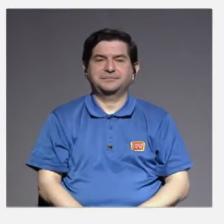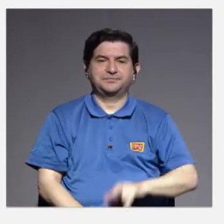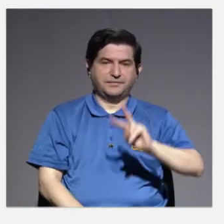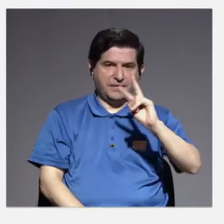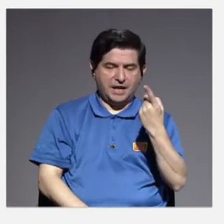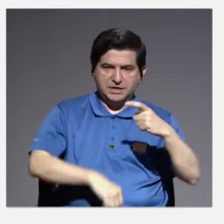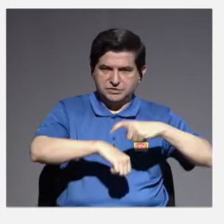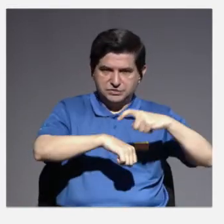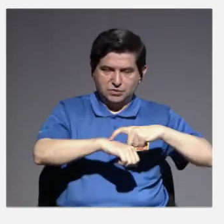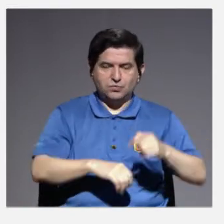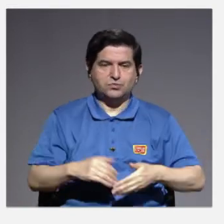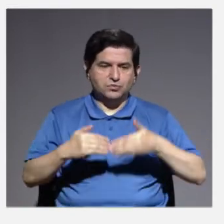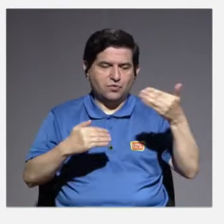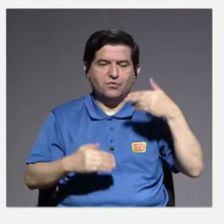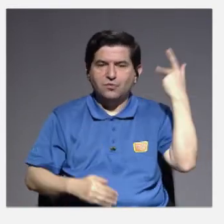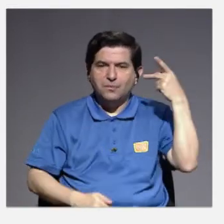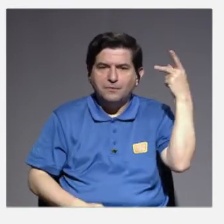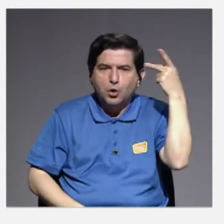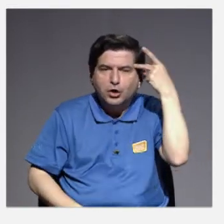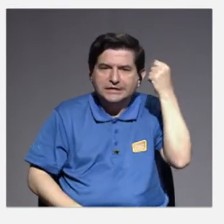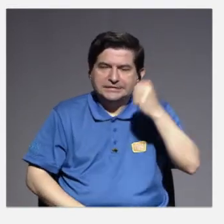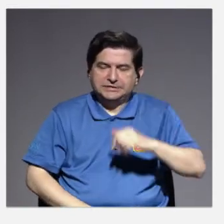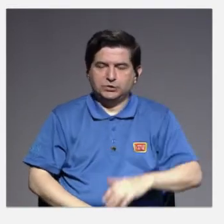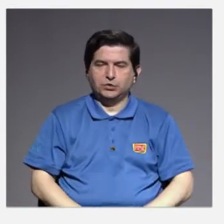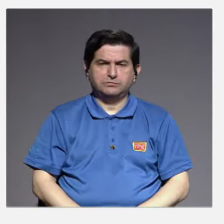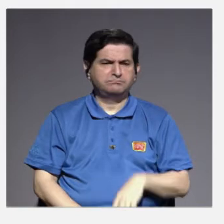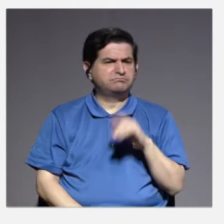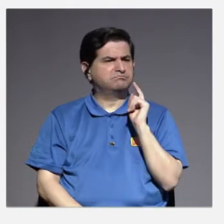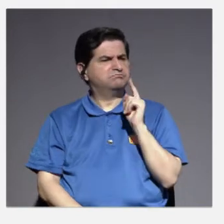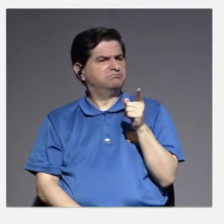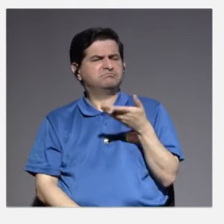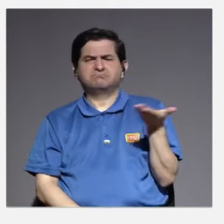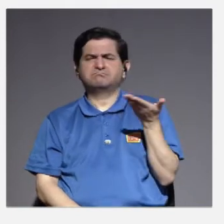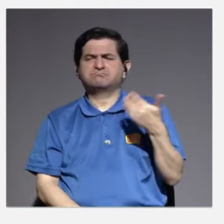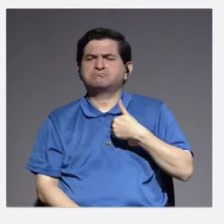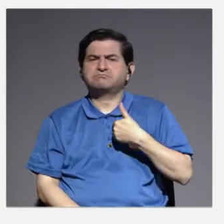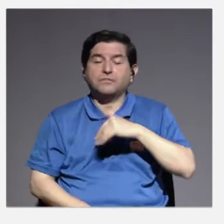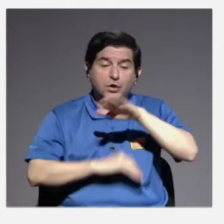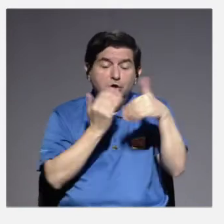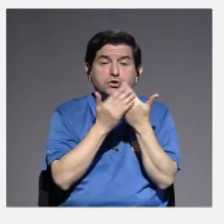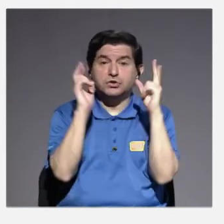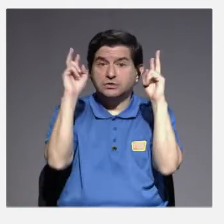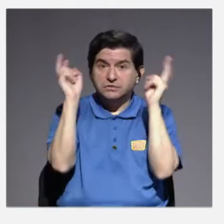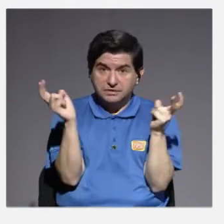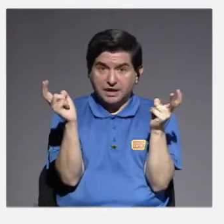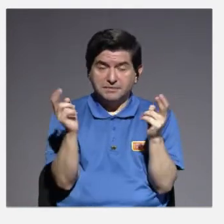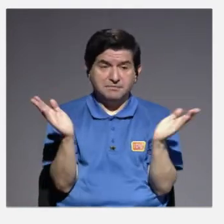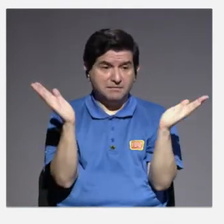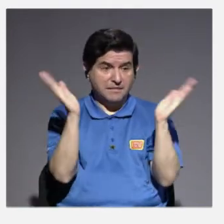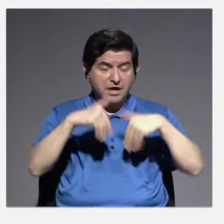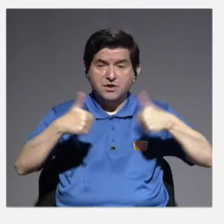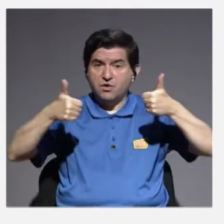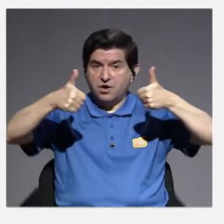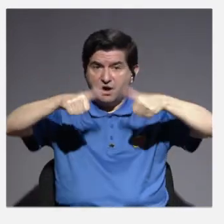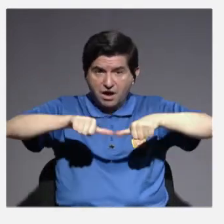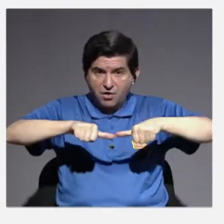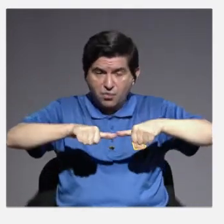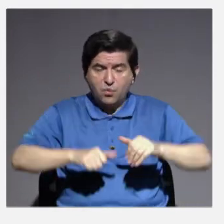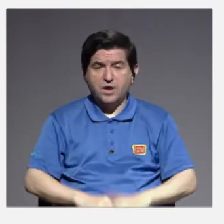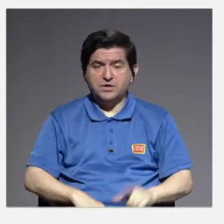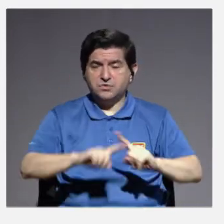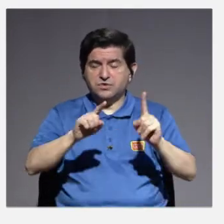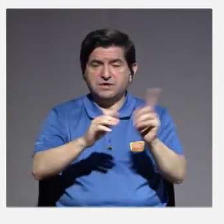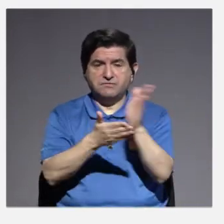instancia tenemos los factores políticos. Y ahí básicamente lo que tenemos es todo el tema de que si no hay un acuerdo entre las